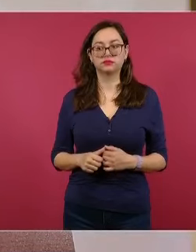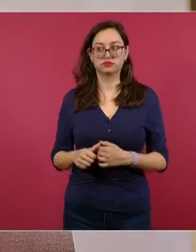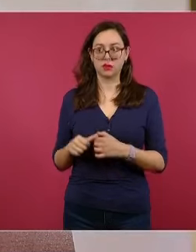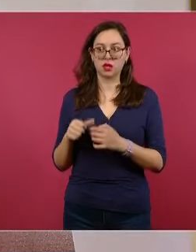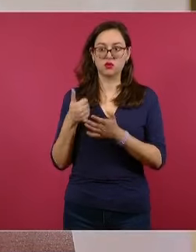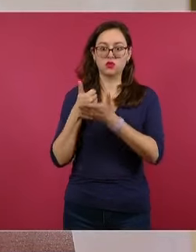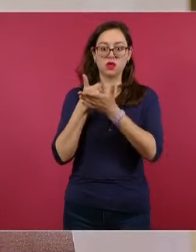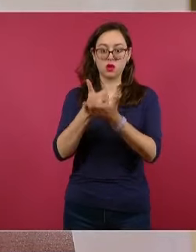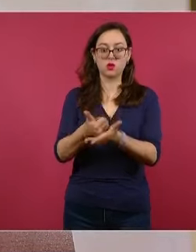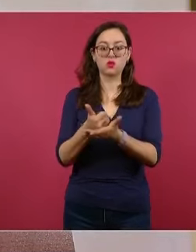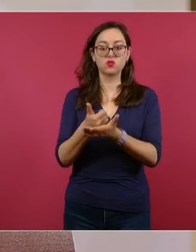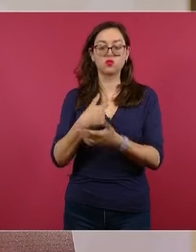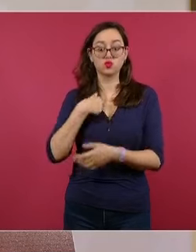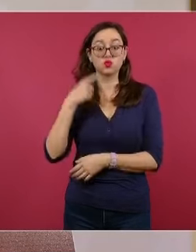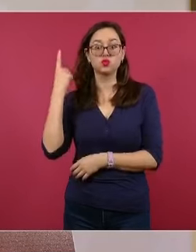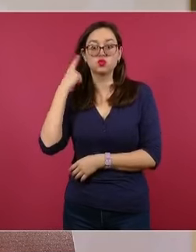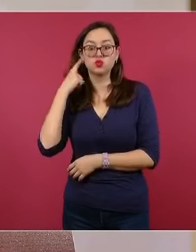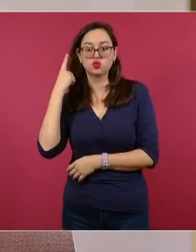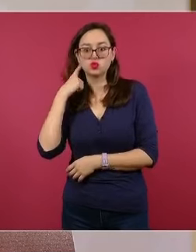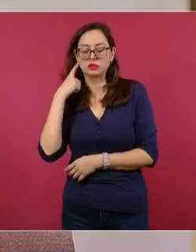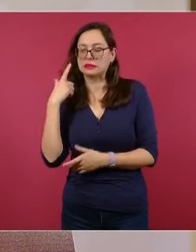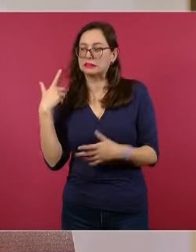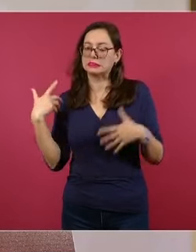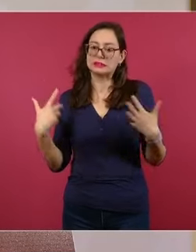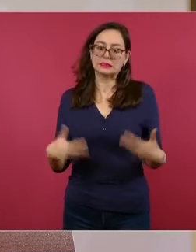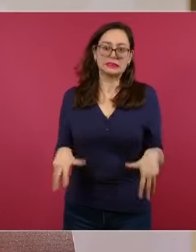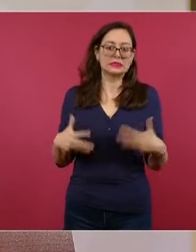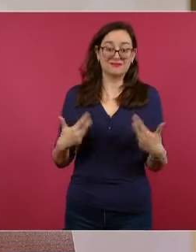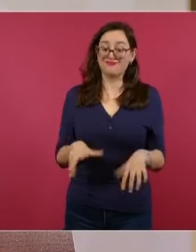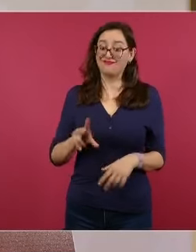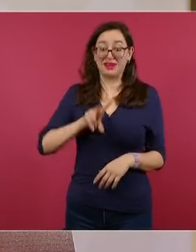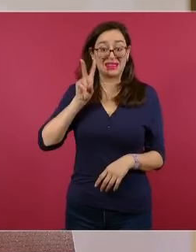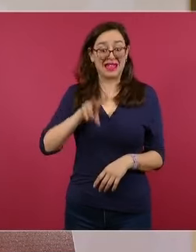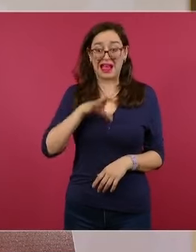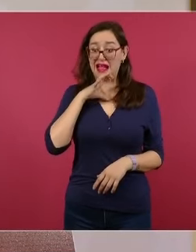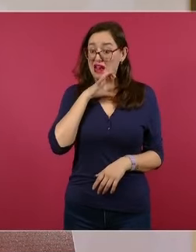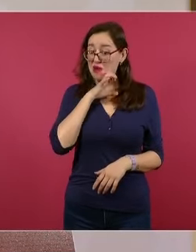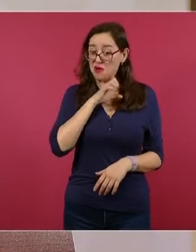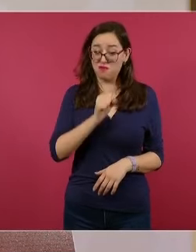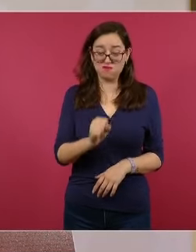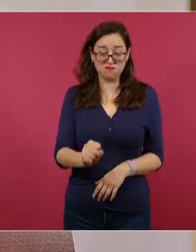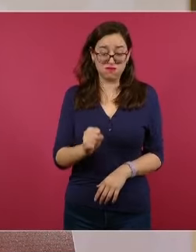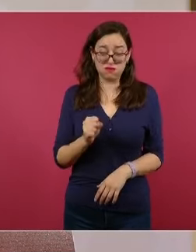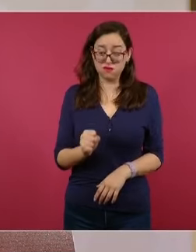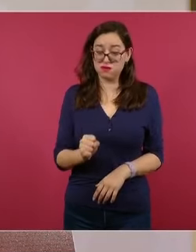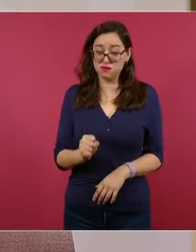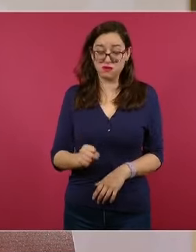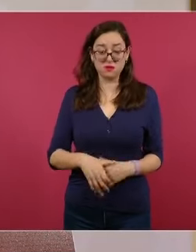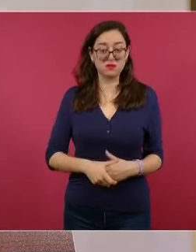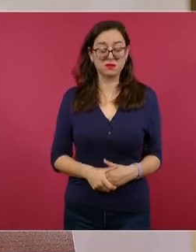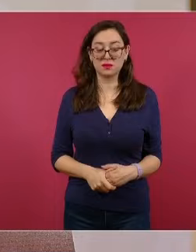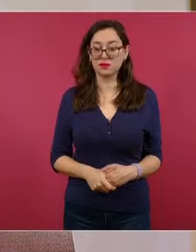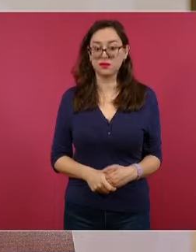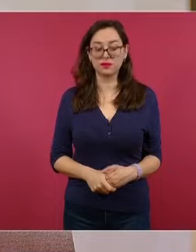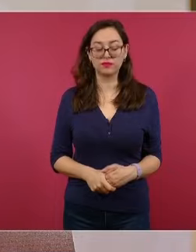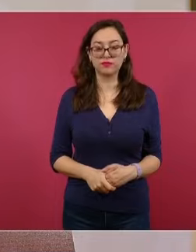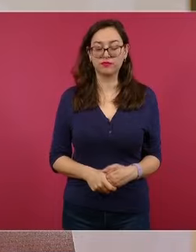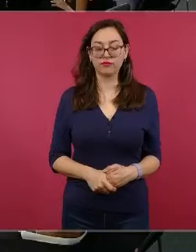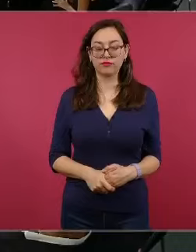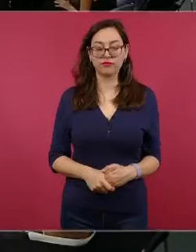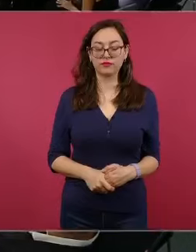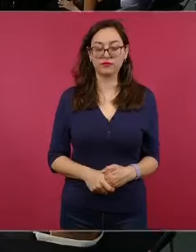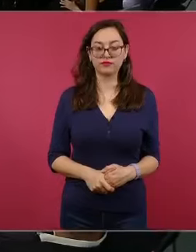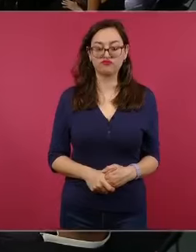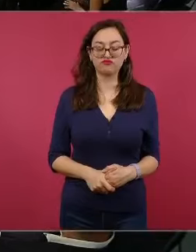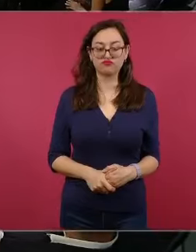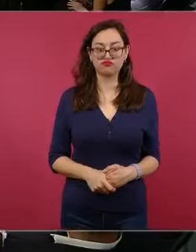de esto es que está muy fuerte el calor desde